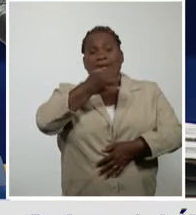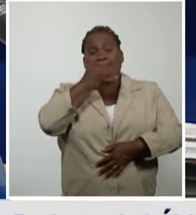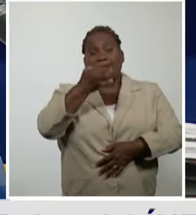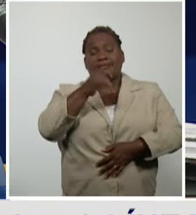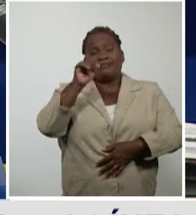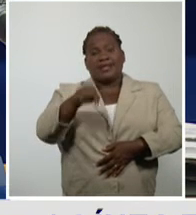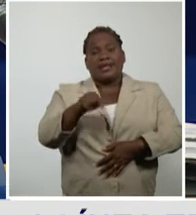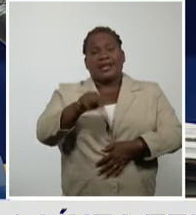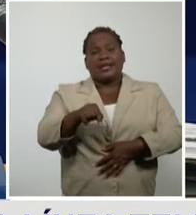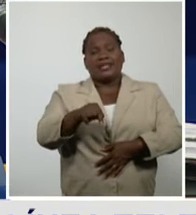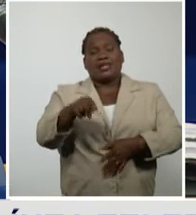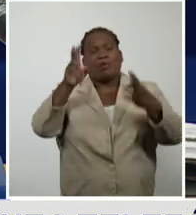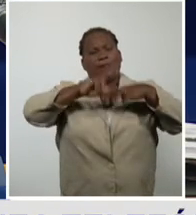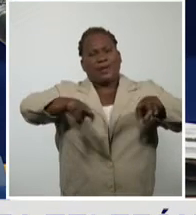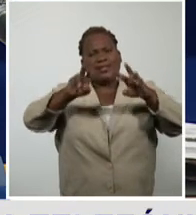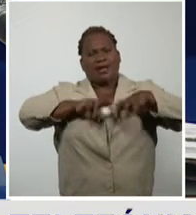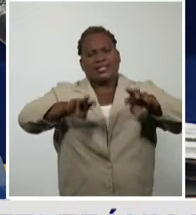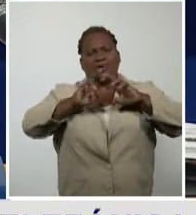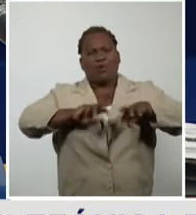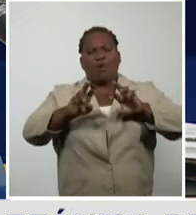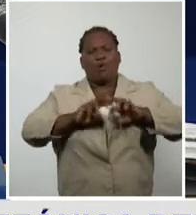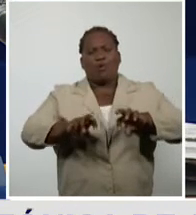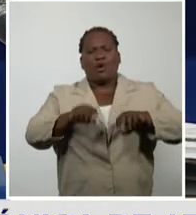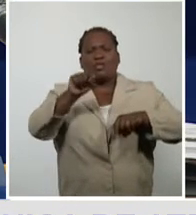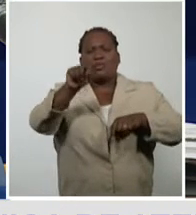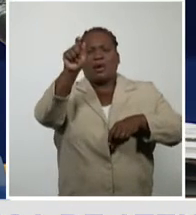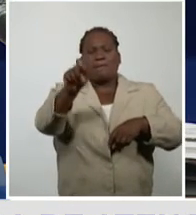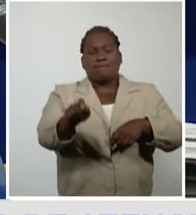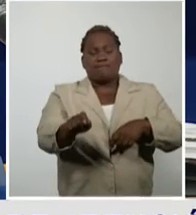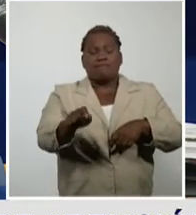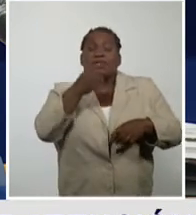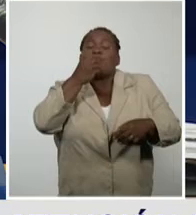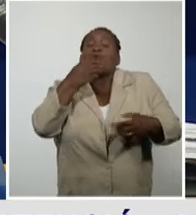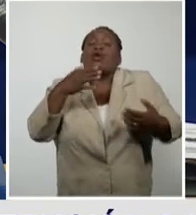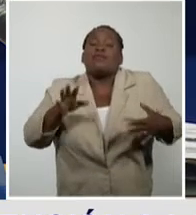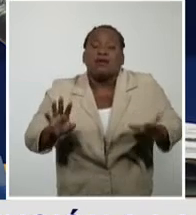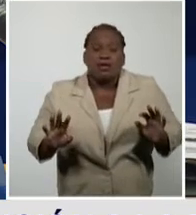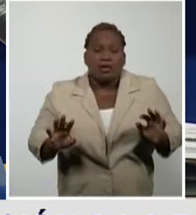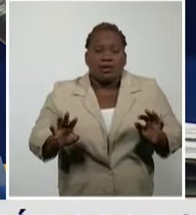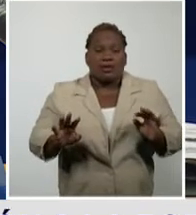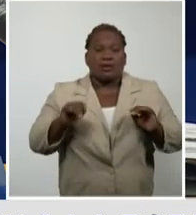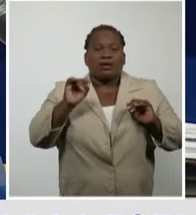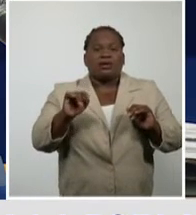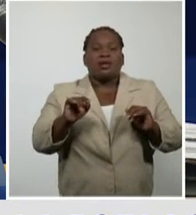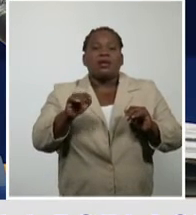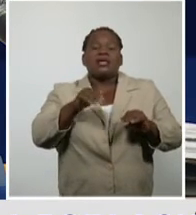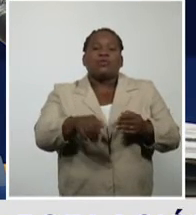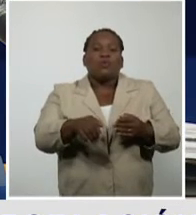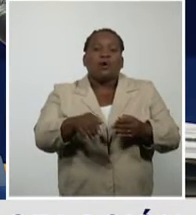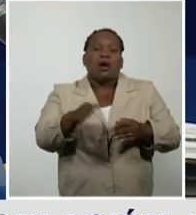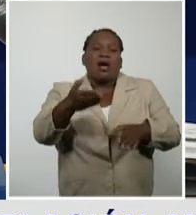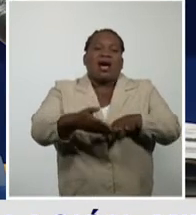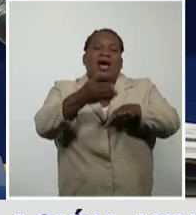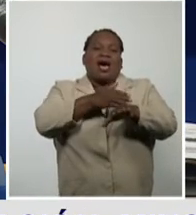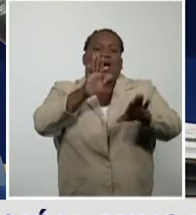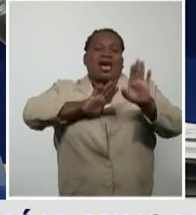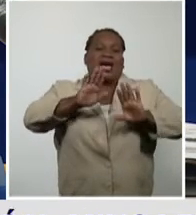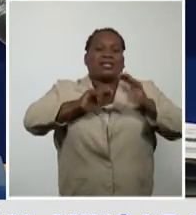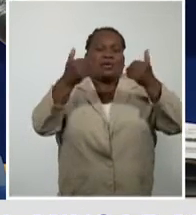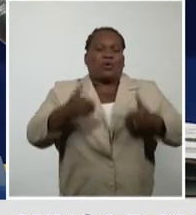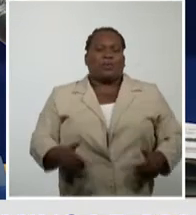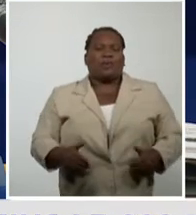un estudio de un posible tratamiento basado en un anticuerpo que neutraliza